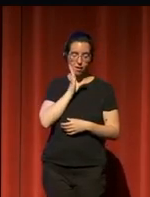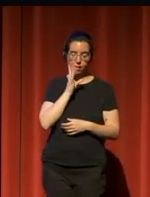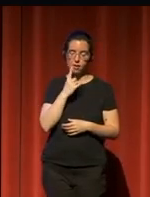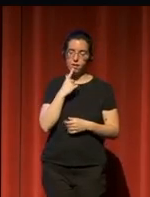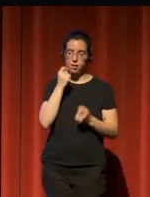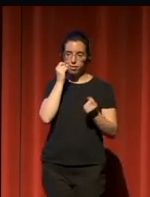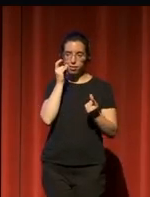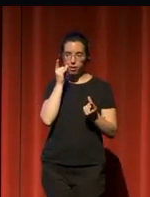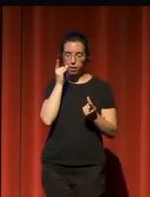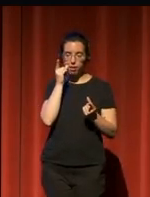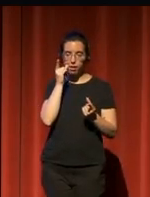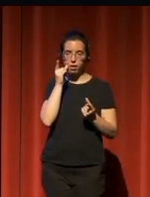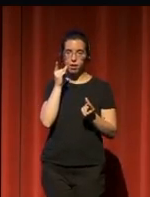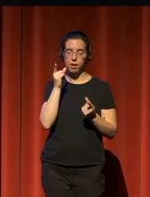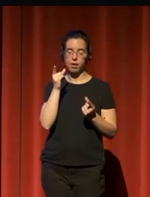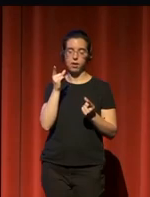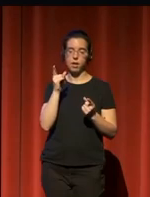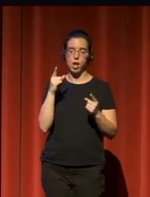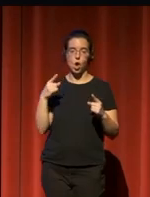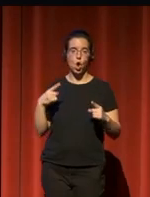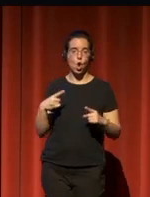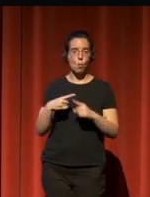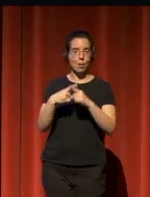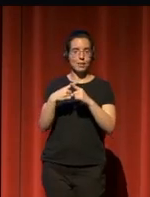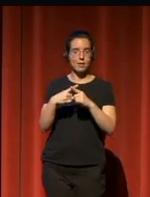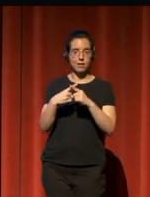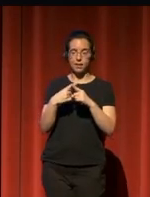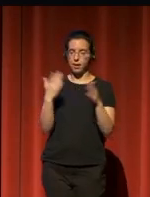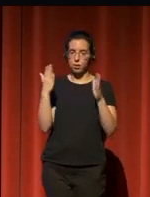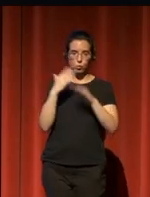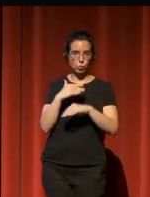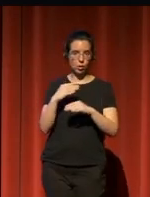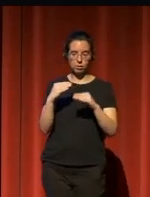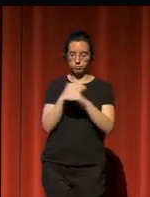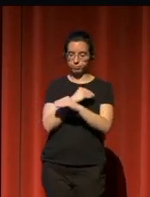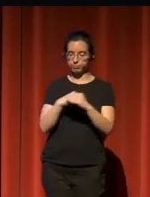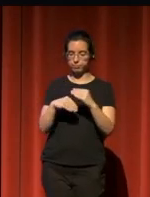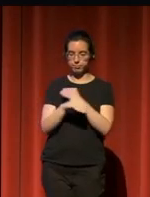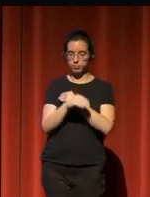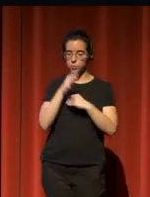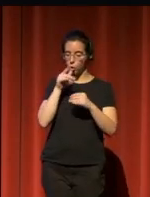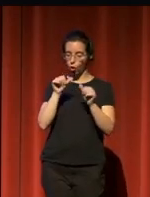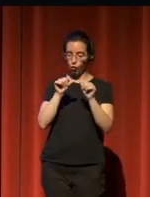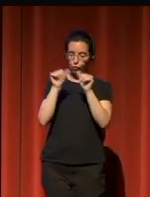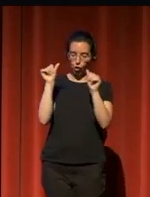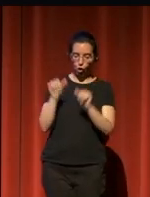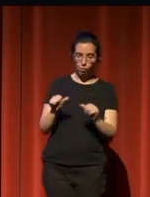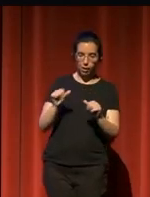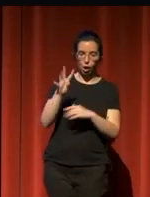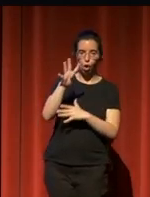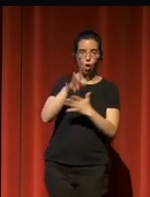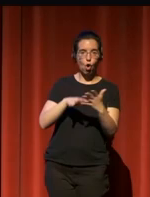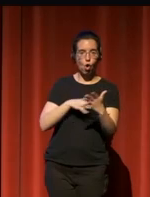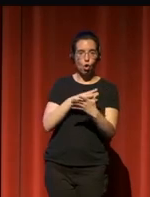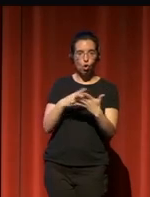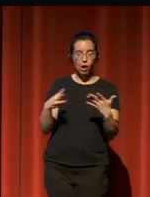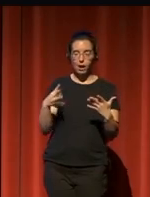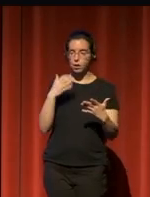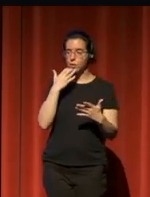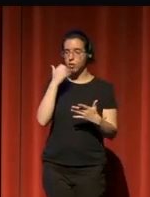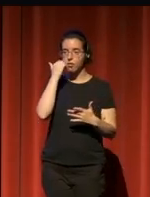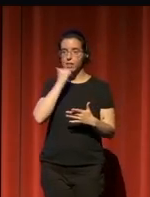detecta cierta incompatibilidad en los formatos y horarios de fin de